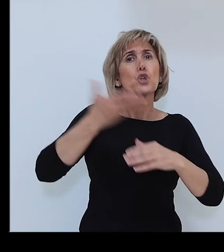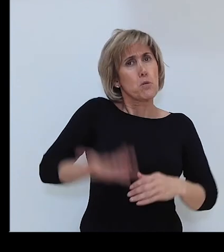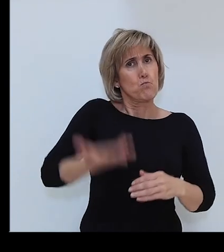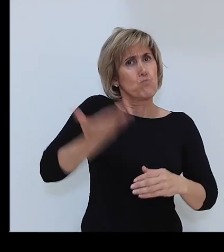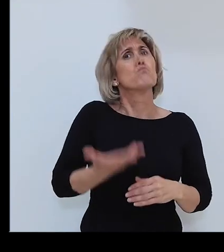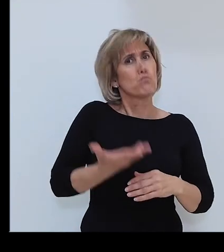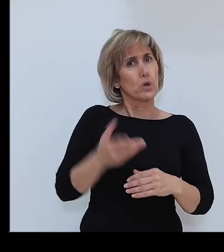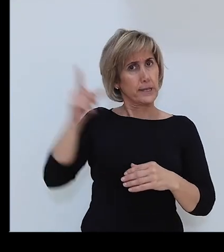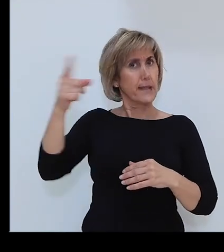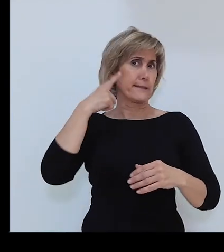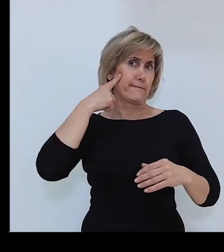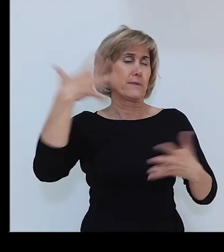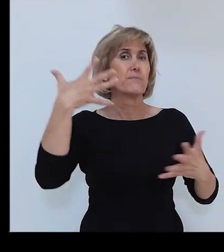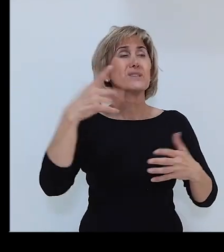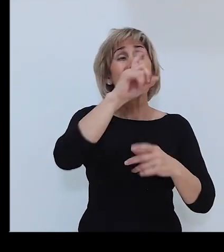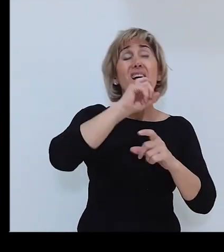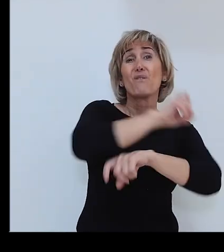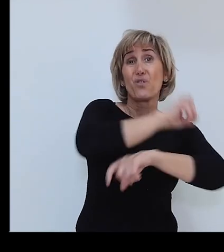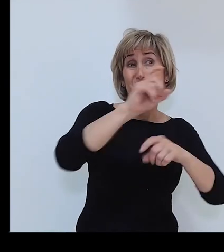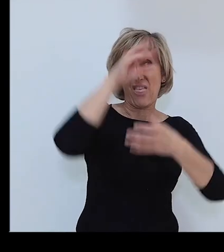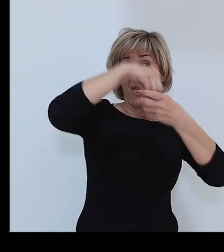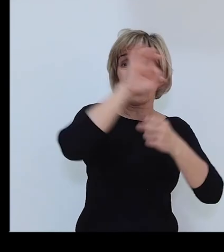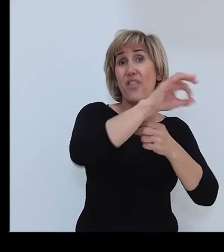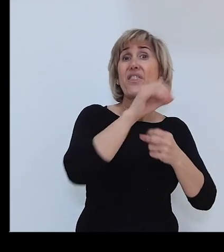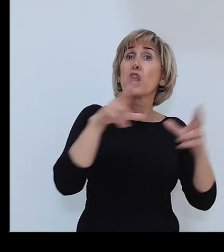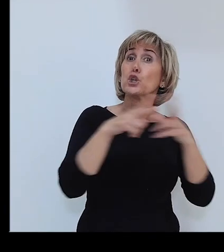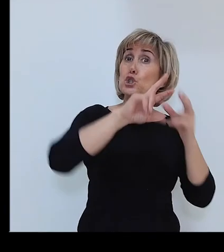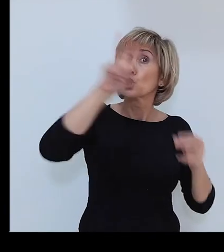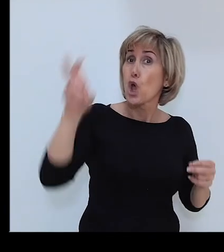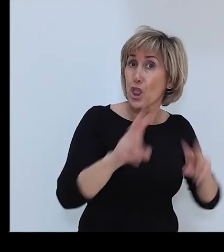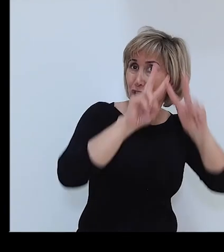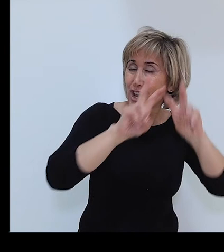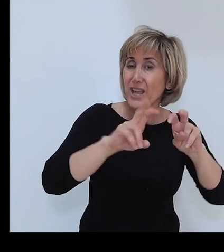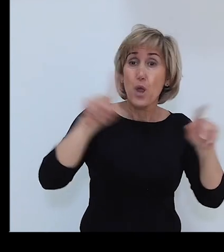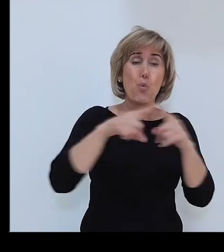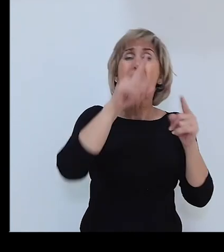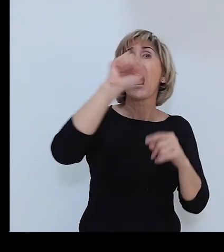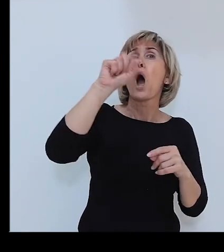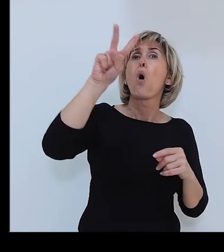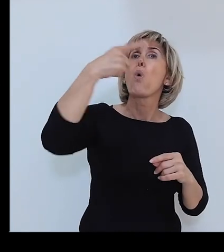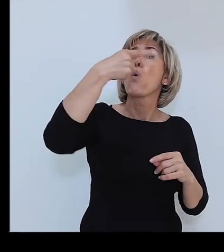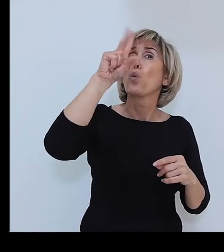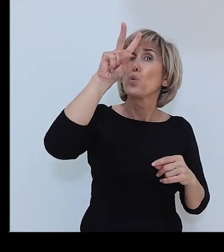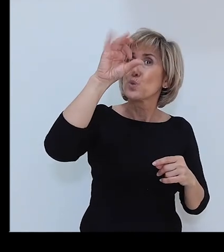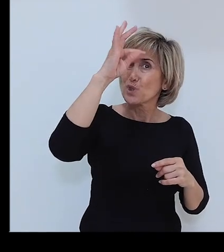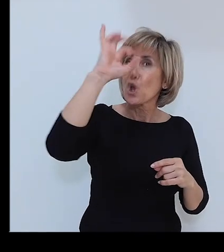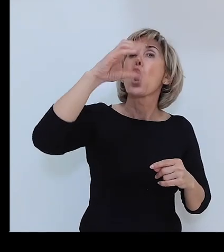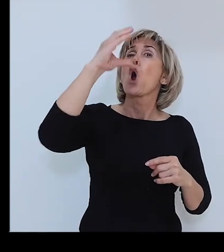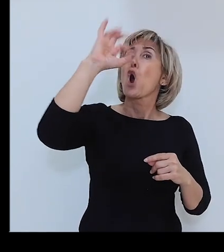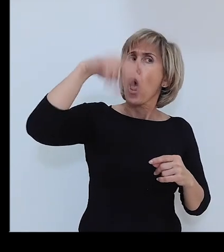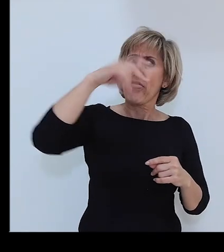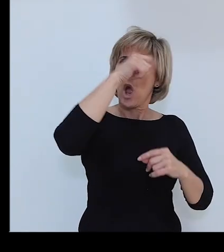era importante dársela, ¿no? Creo que se merece un sillón bien, bien hermoso, ahí en la Fundación